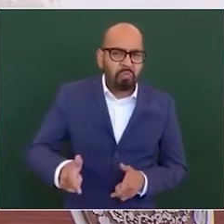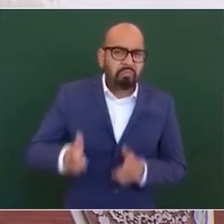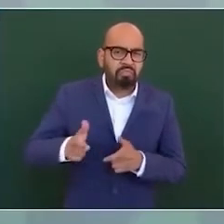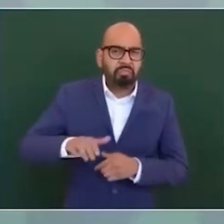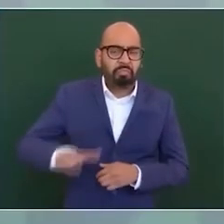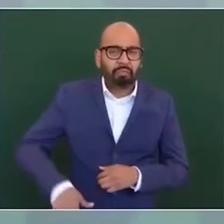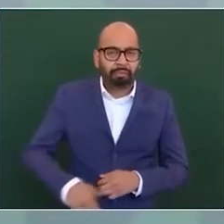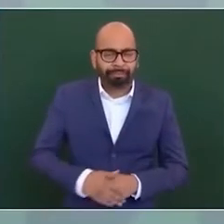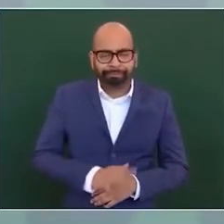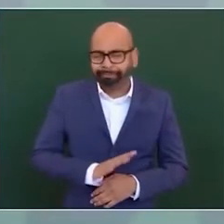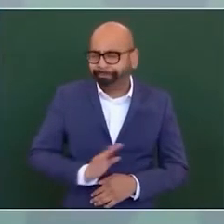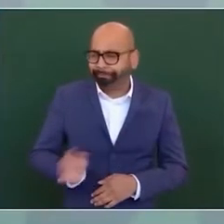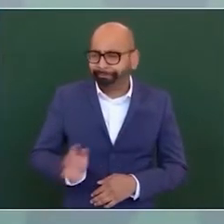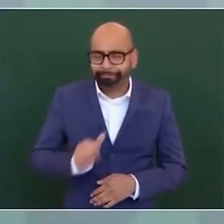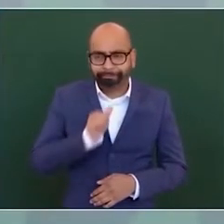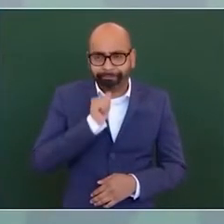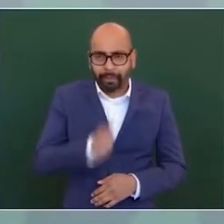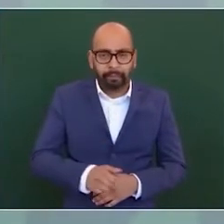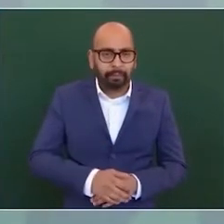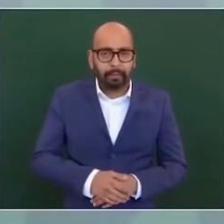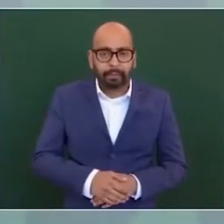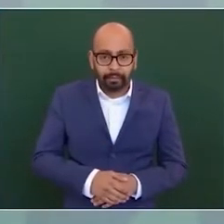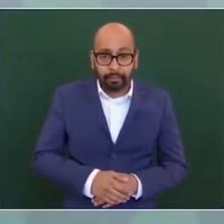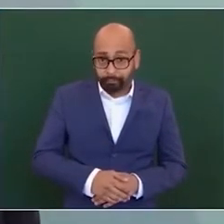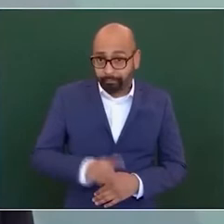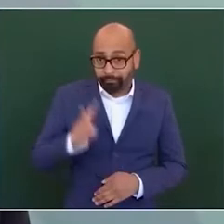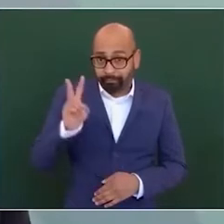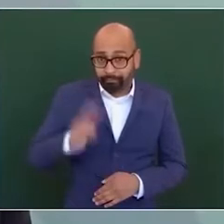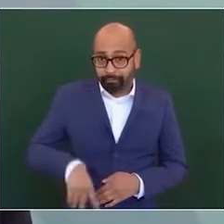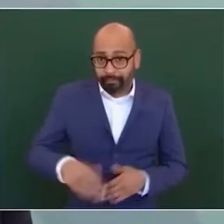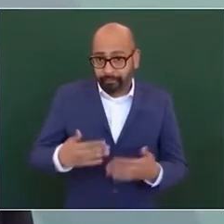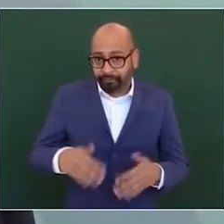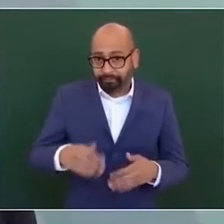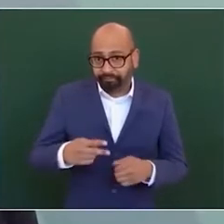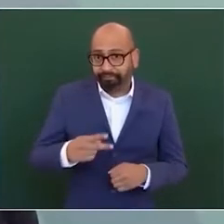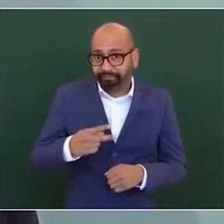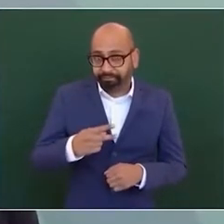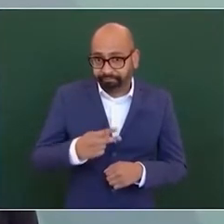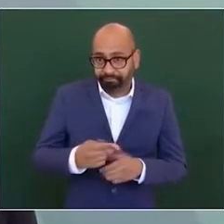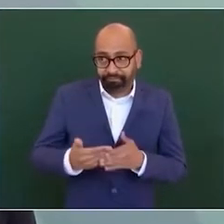todo eso que fue un desastre,